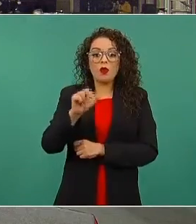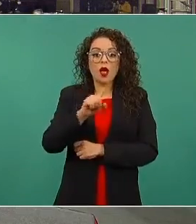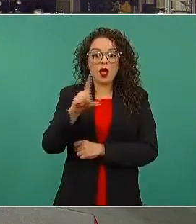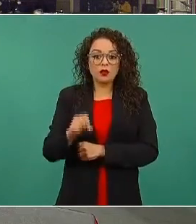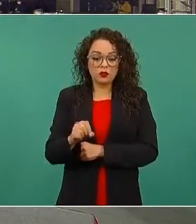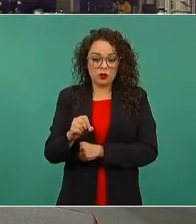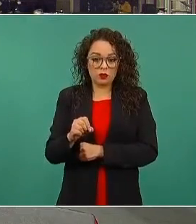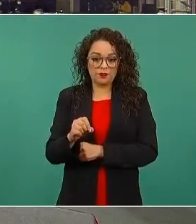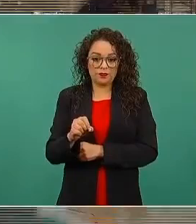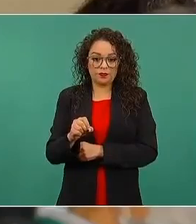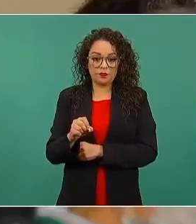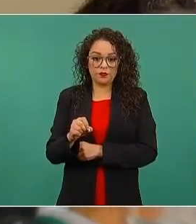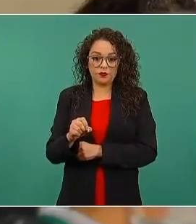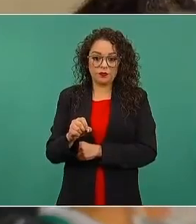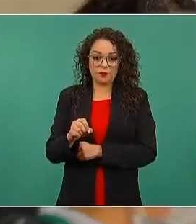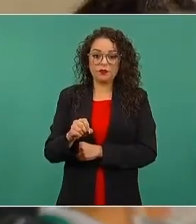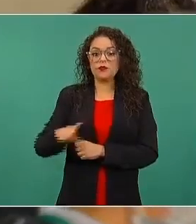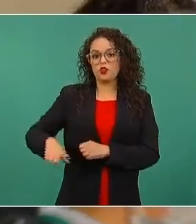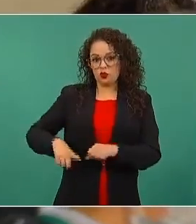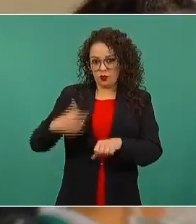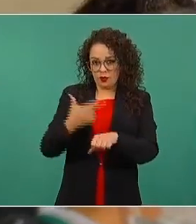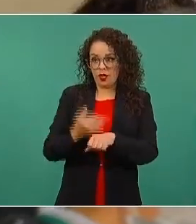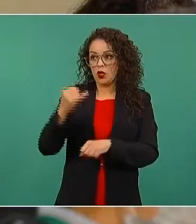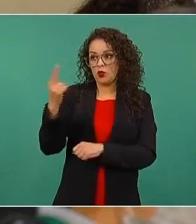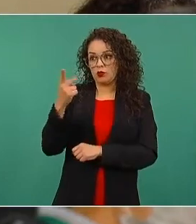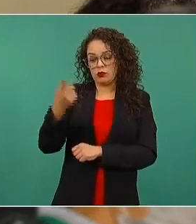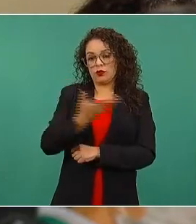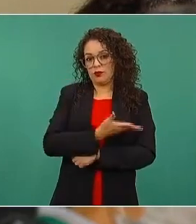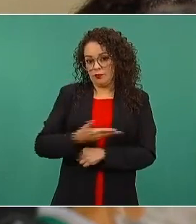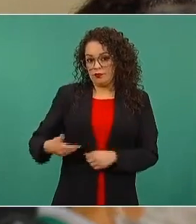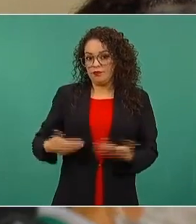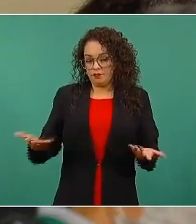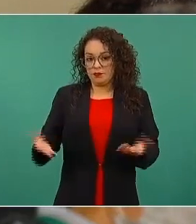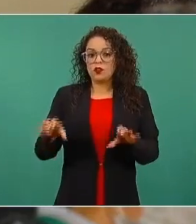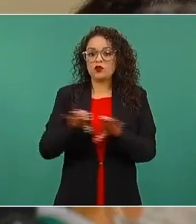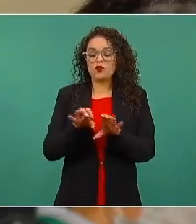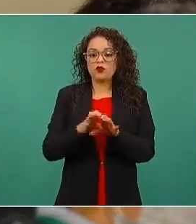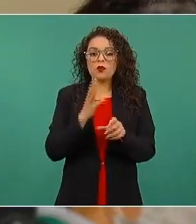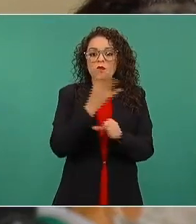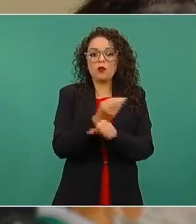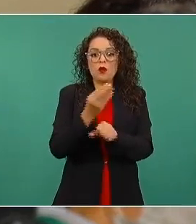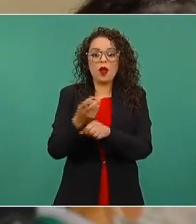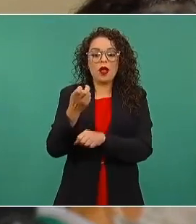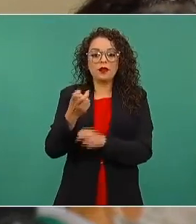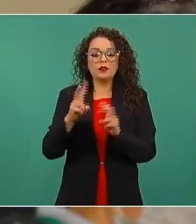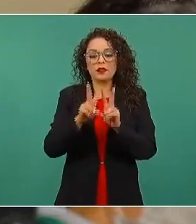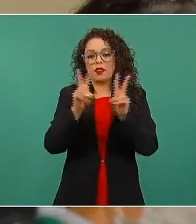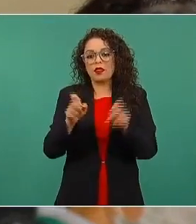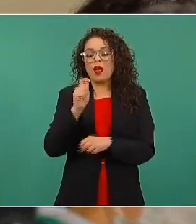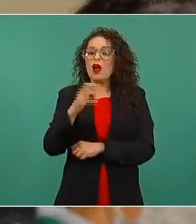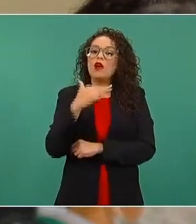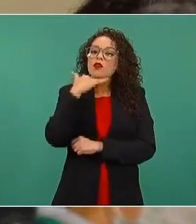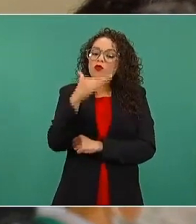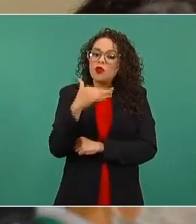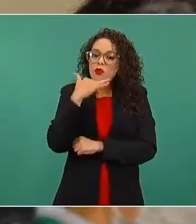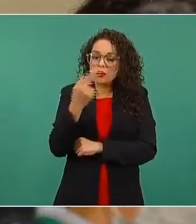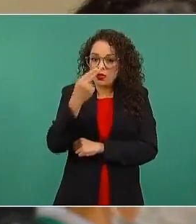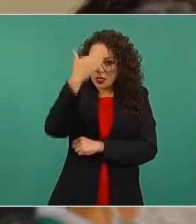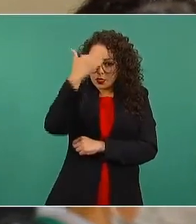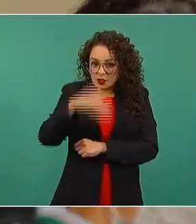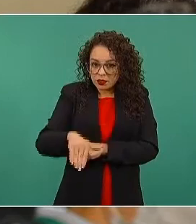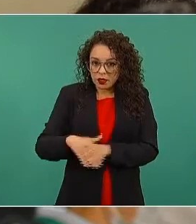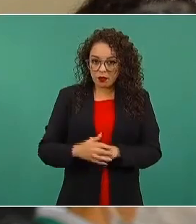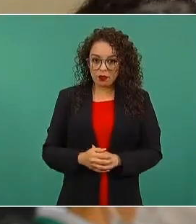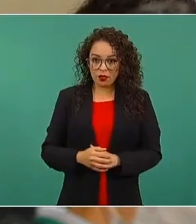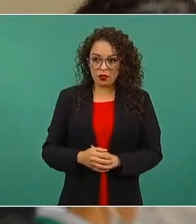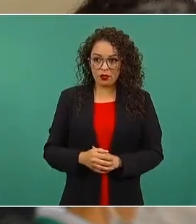en el caso del, del gobernador Durazo, para resolver este asunto de corrupción, porque Padre César Sonora, lo